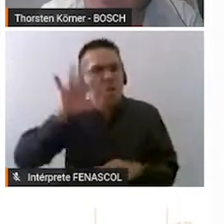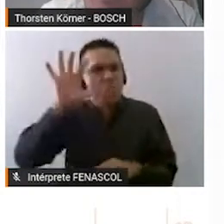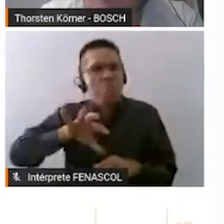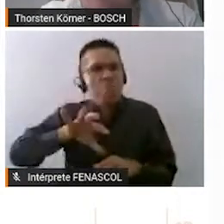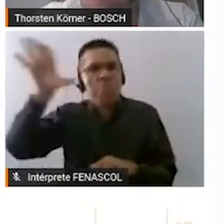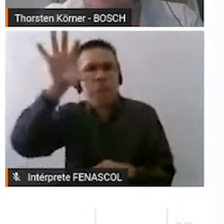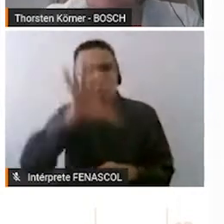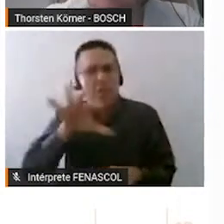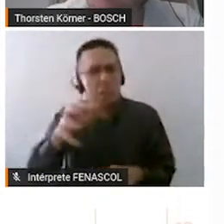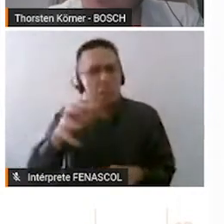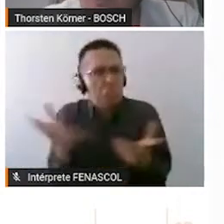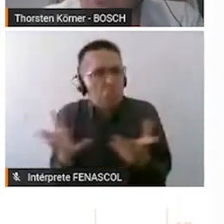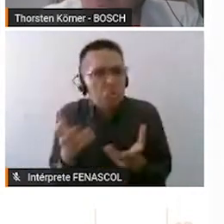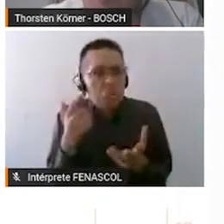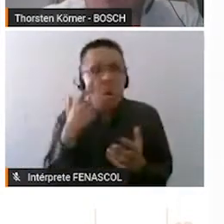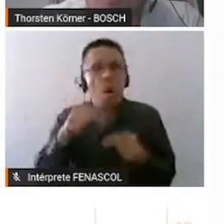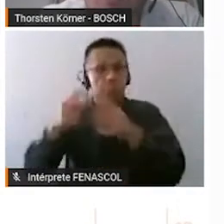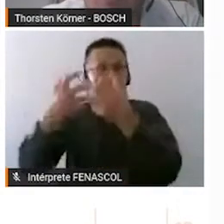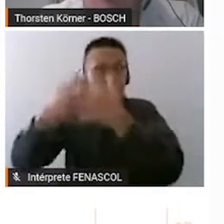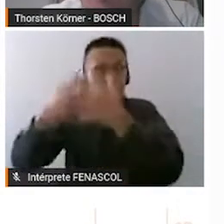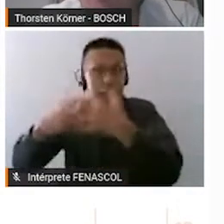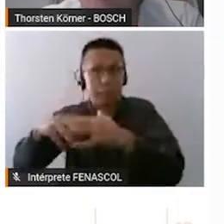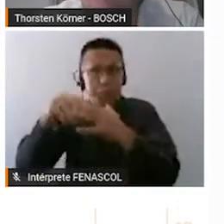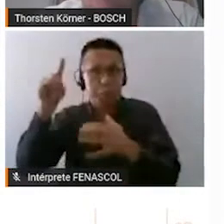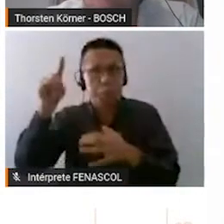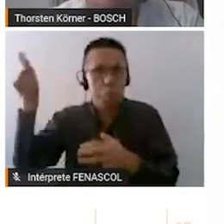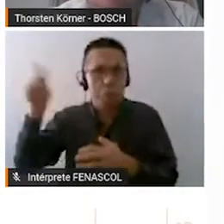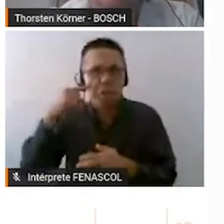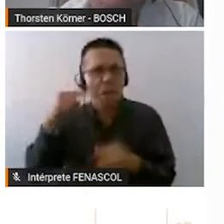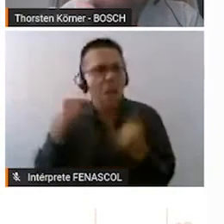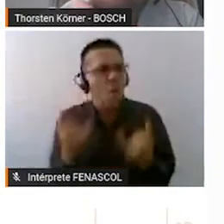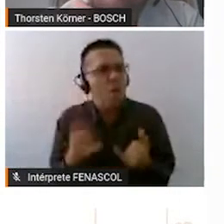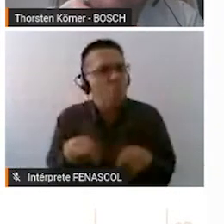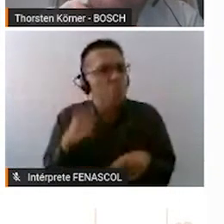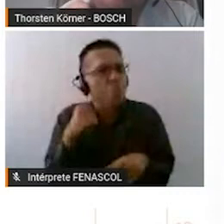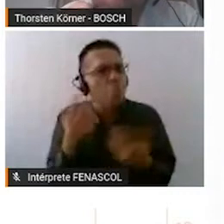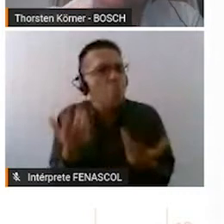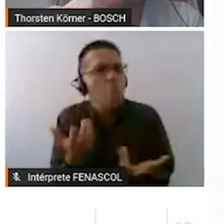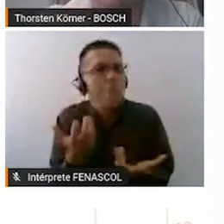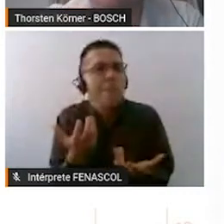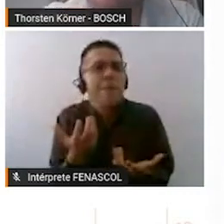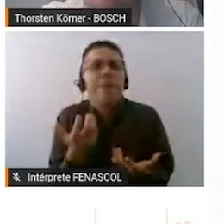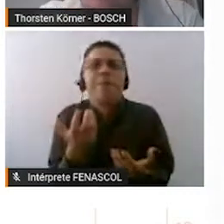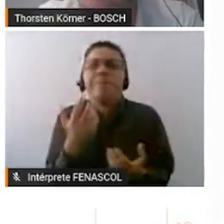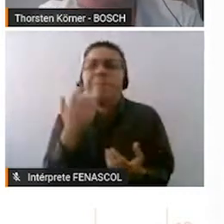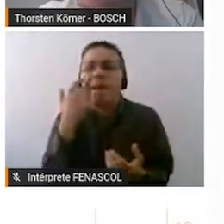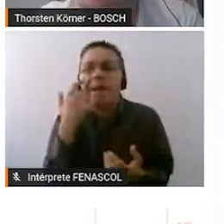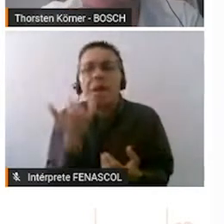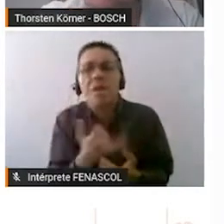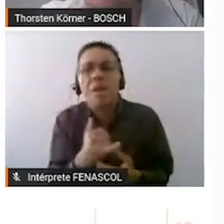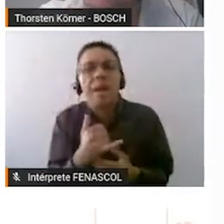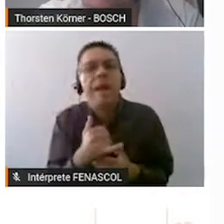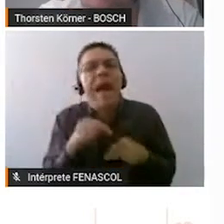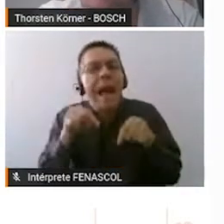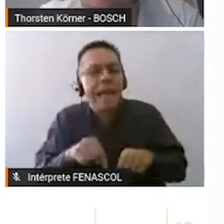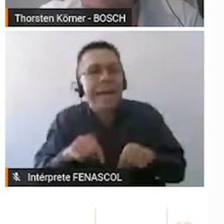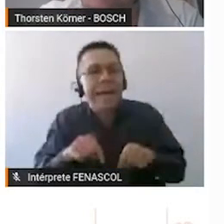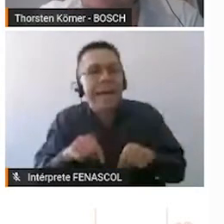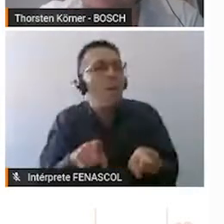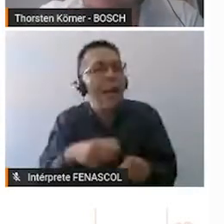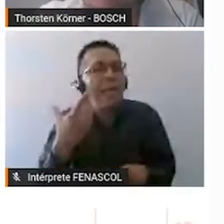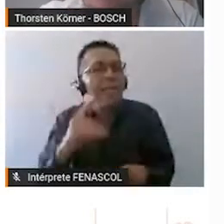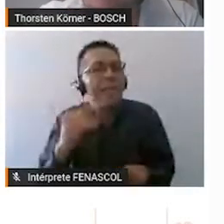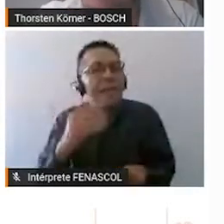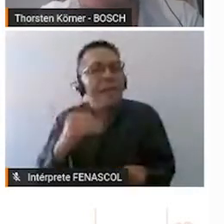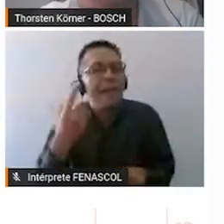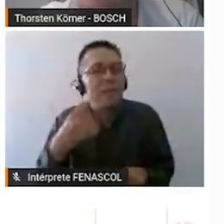veces también aquellos países industrializados, podríamos decir que todavía estamos en la fase de digitalización y automatización. Por eso es